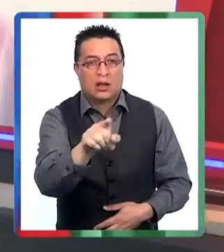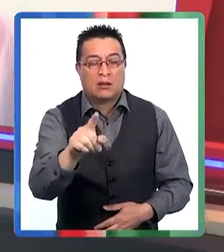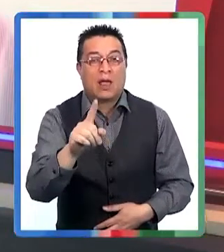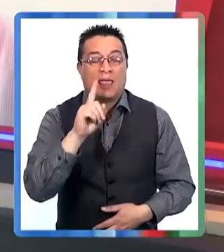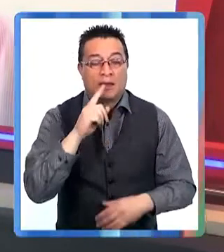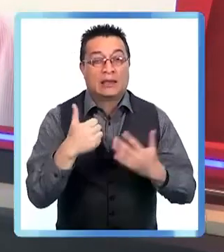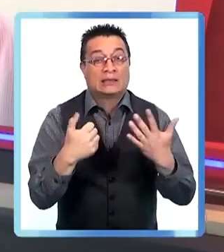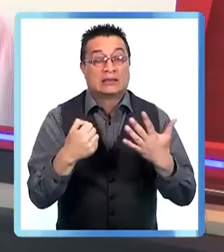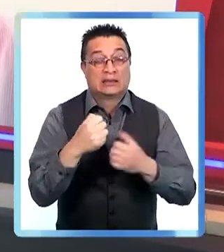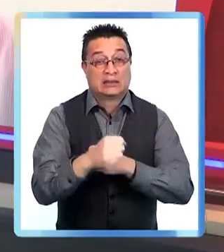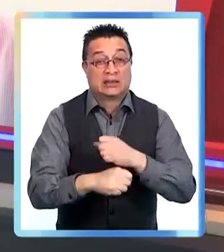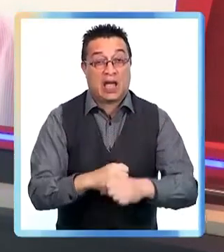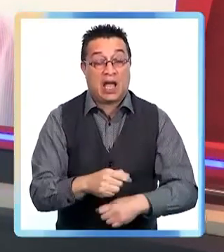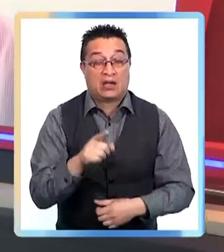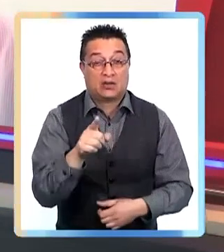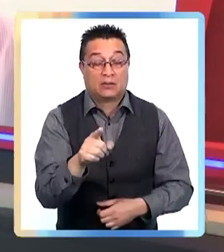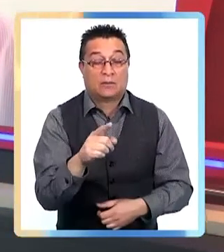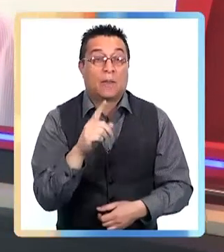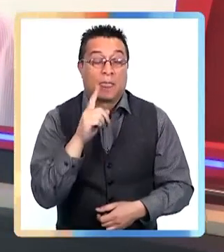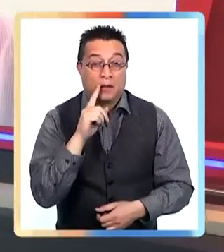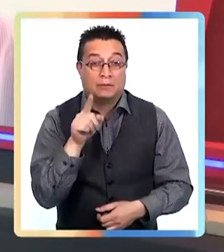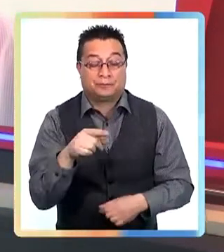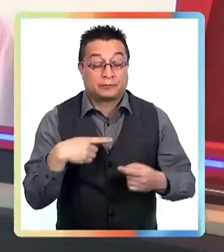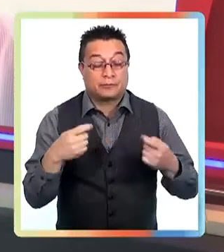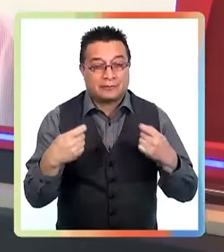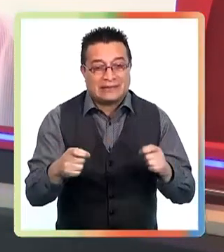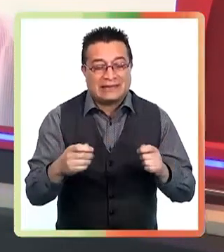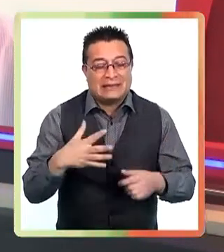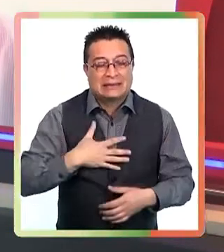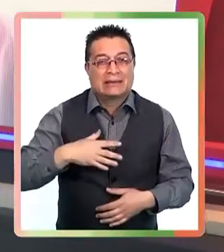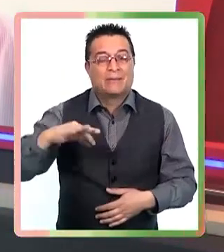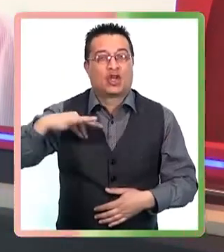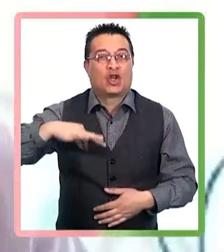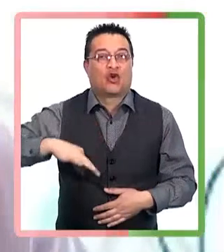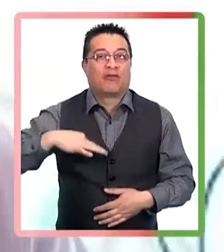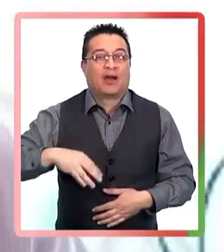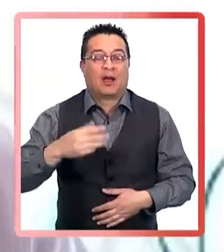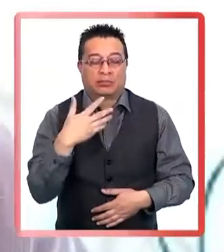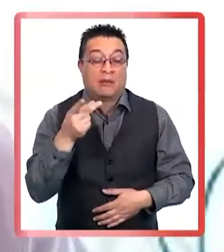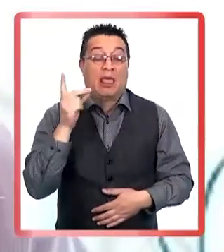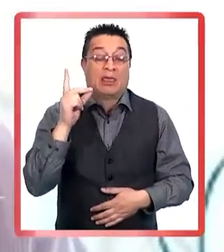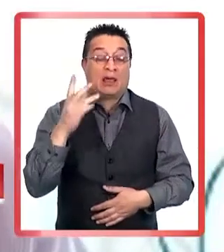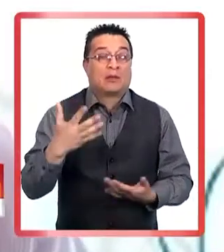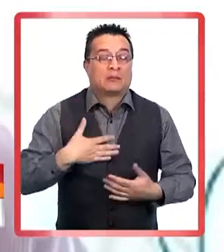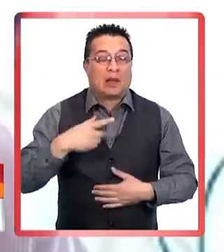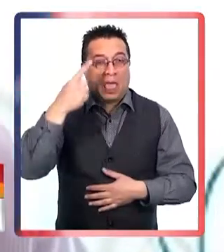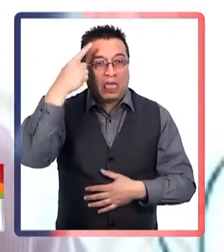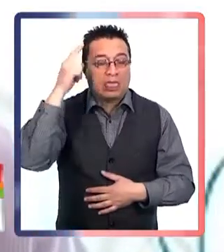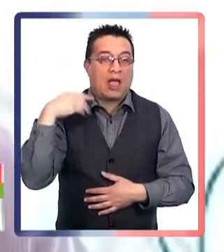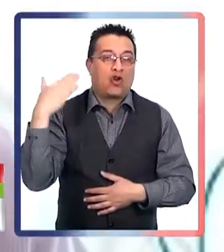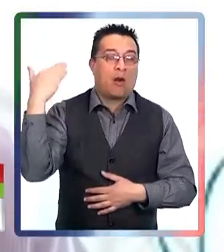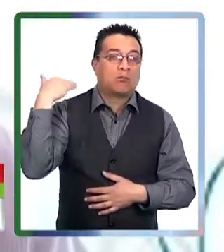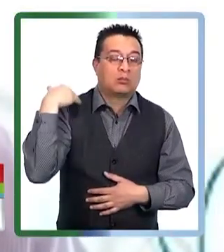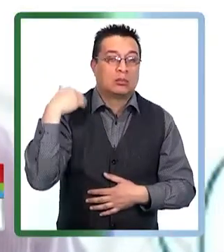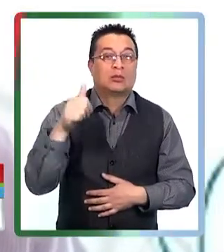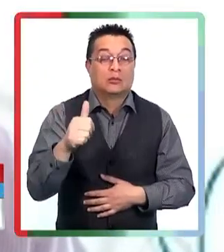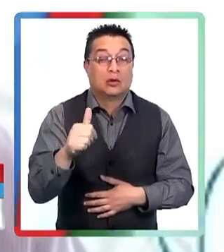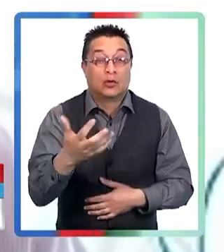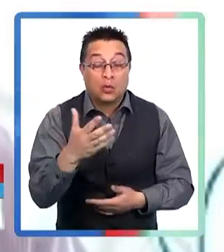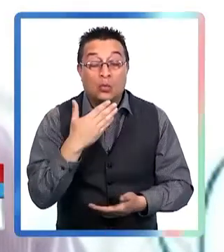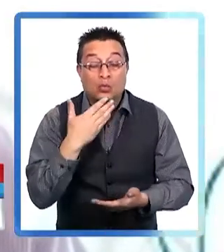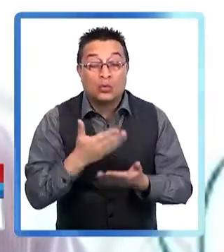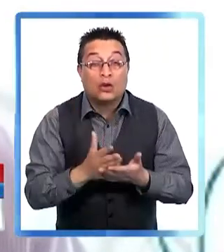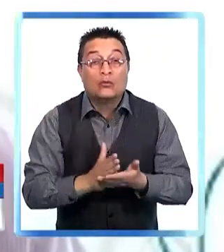persona que tiene 60 años, que está intentando jubilar porque está discapacitada con un daño pulmonar, ¿a qué hora empezó a